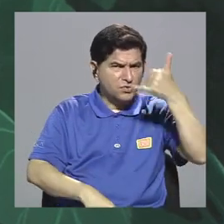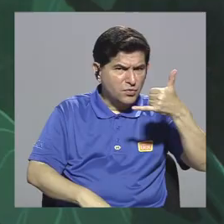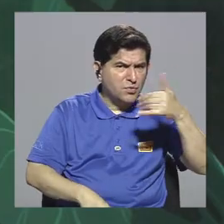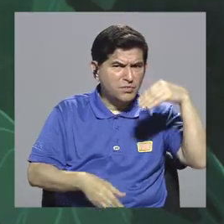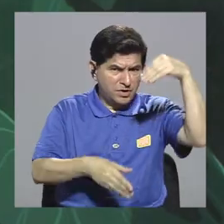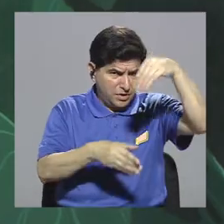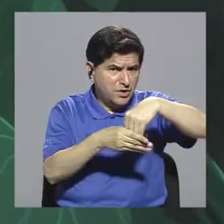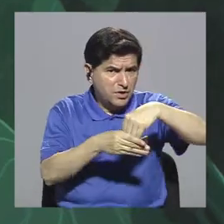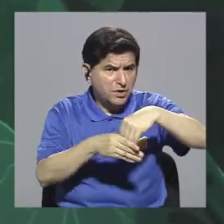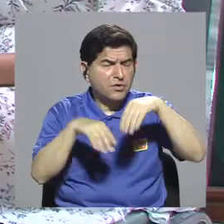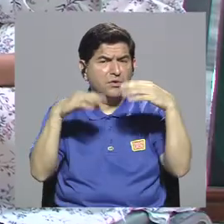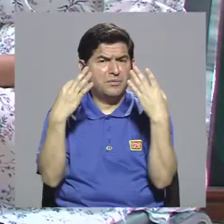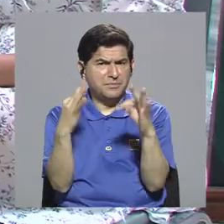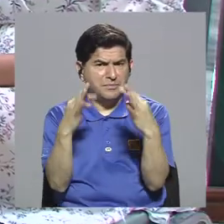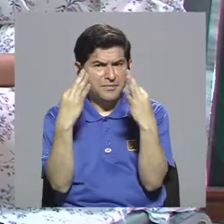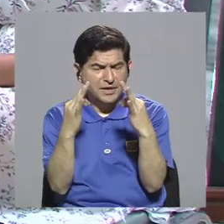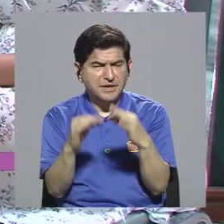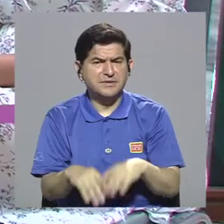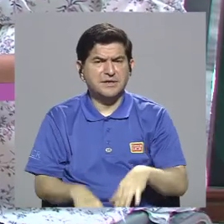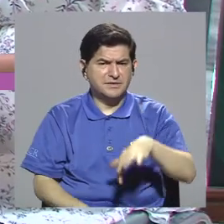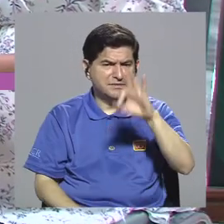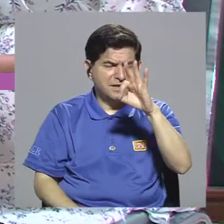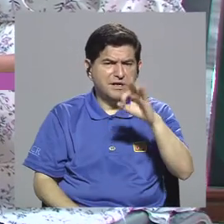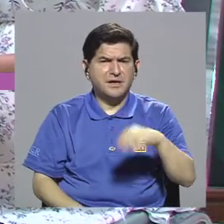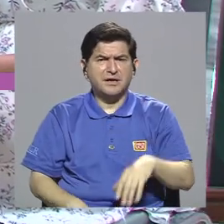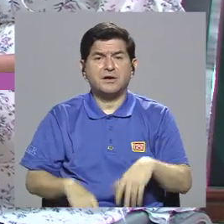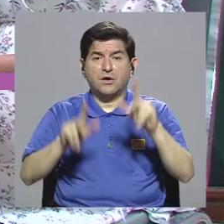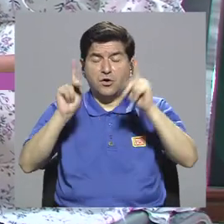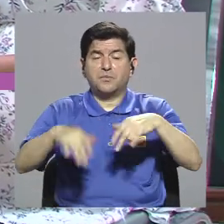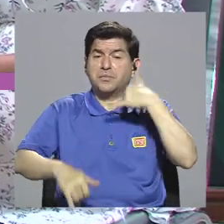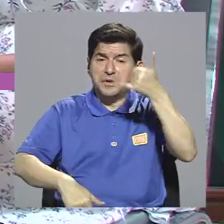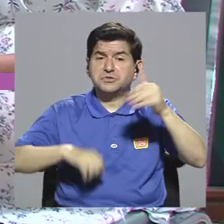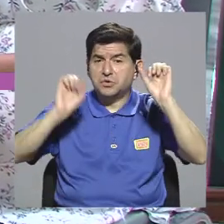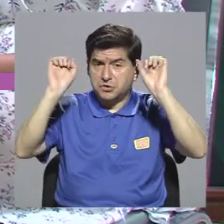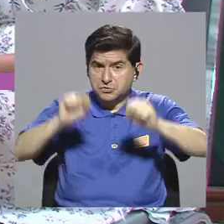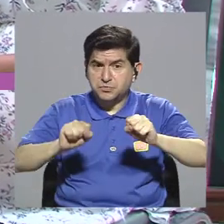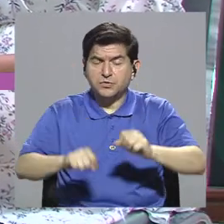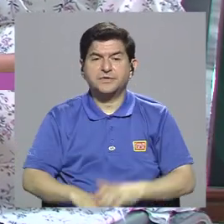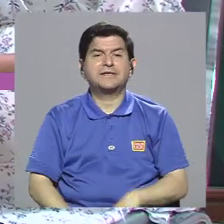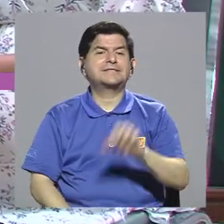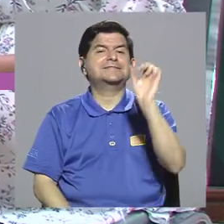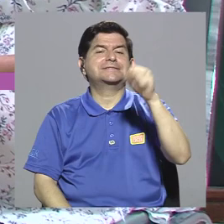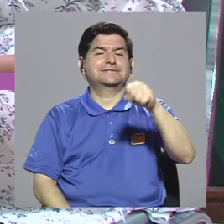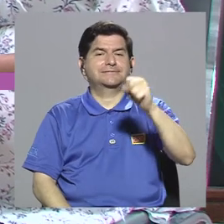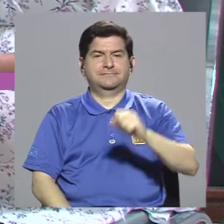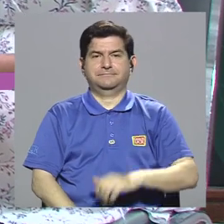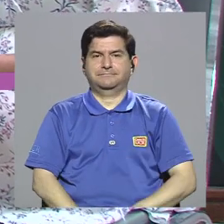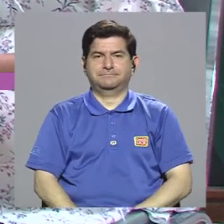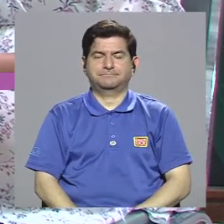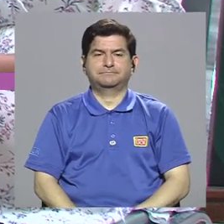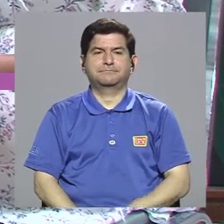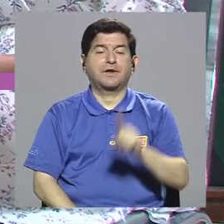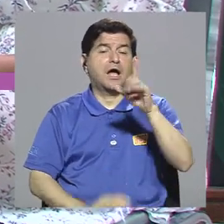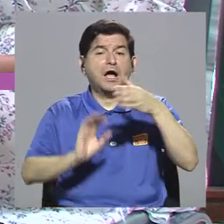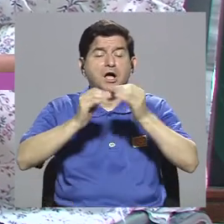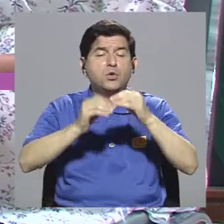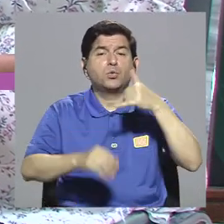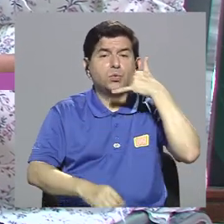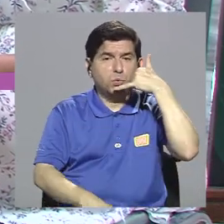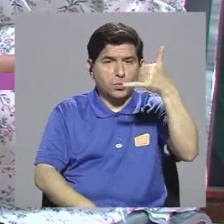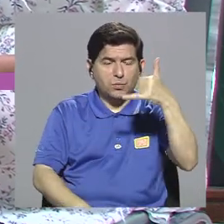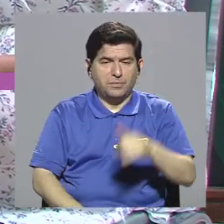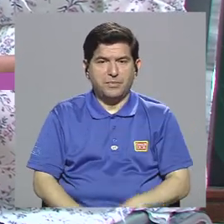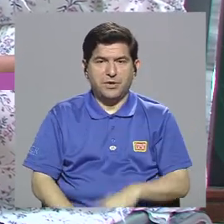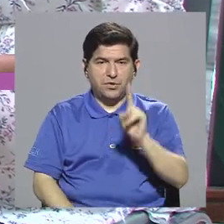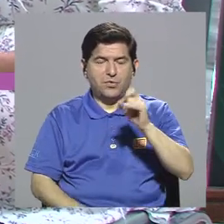están informaciones, por ejemplo, números de teléfono, uh-huh. también donde se pueda obtener información o las personas puedan llamar si no se sienten